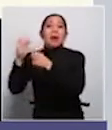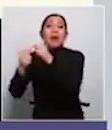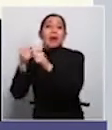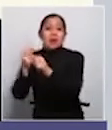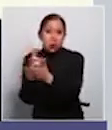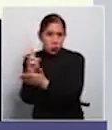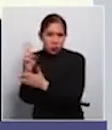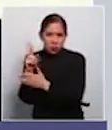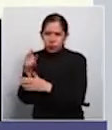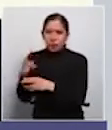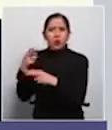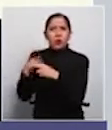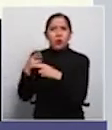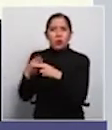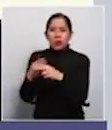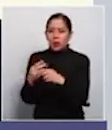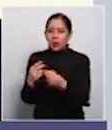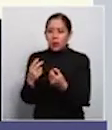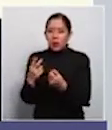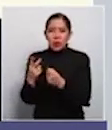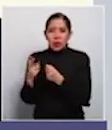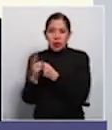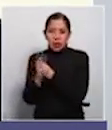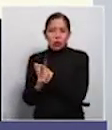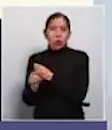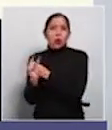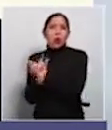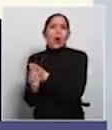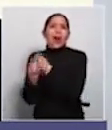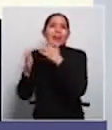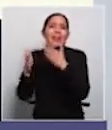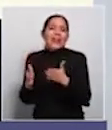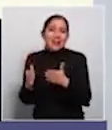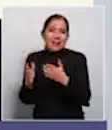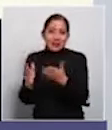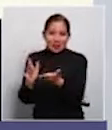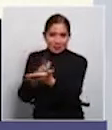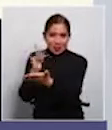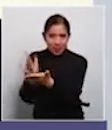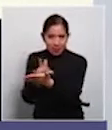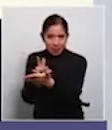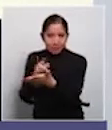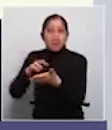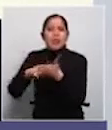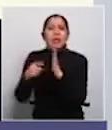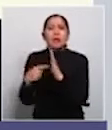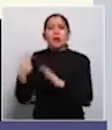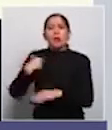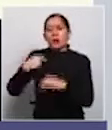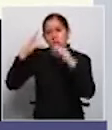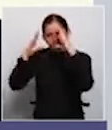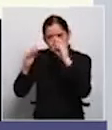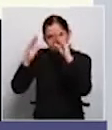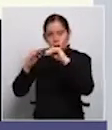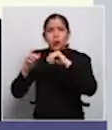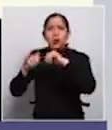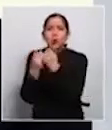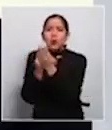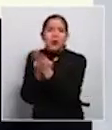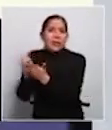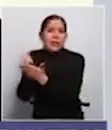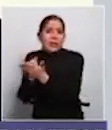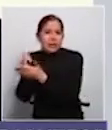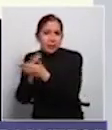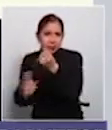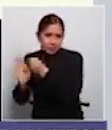se denomina Guardián Digital, es decir, les vamos a dar estos instrumentos para prevenir los delitos digitales y que